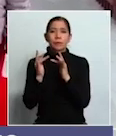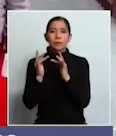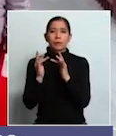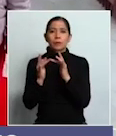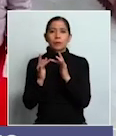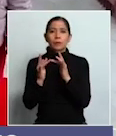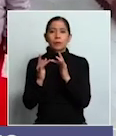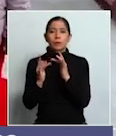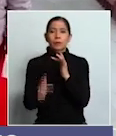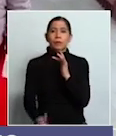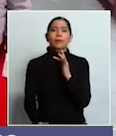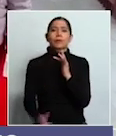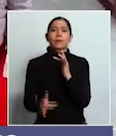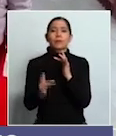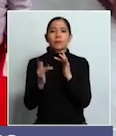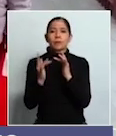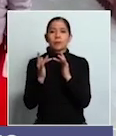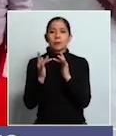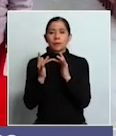Claro.